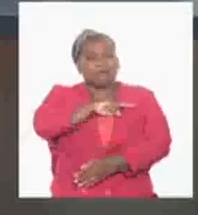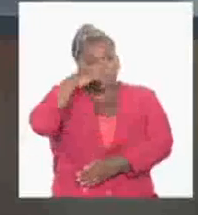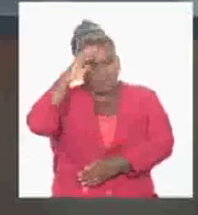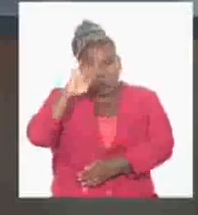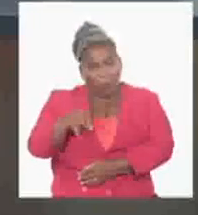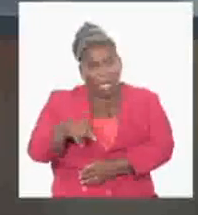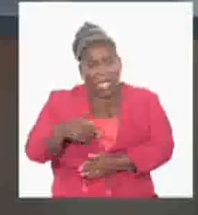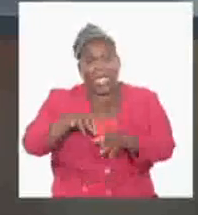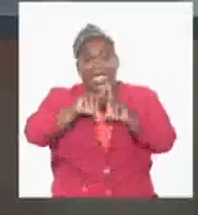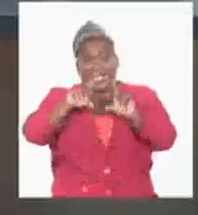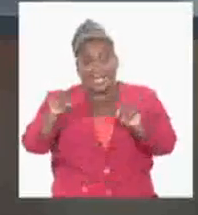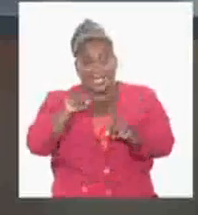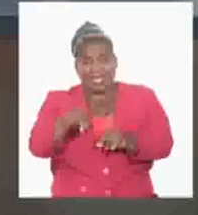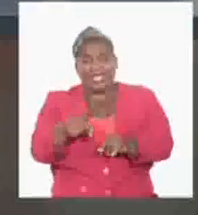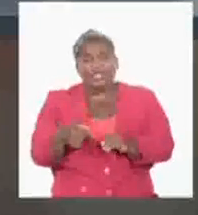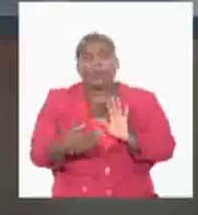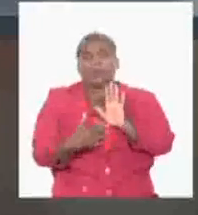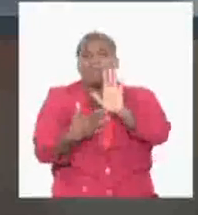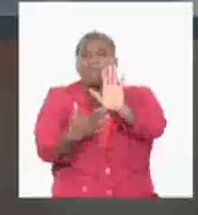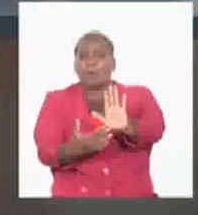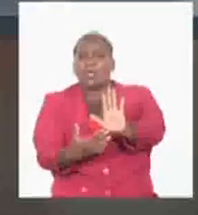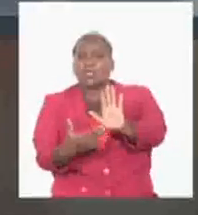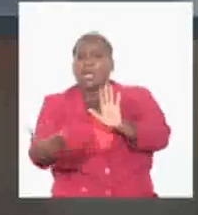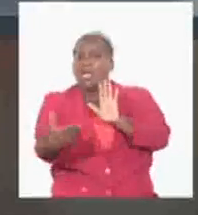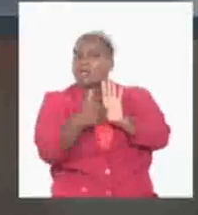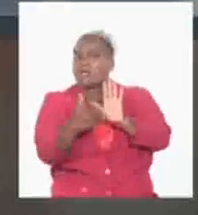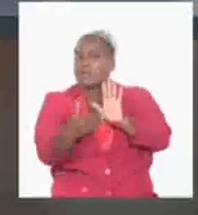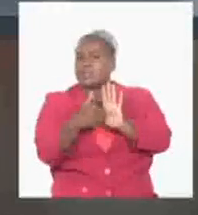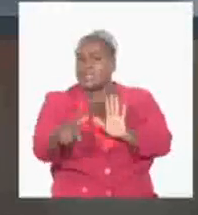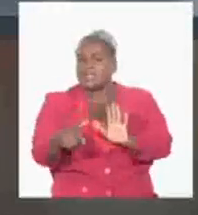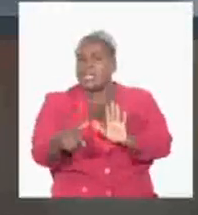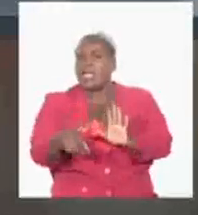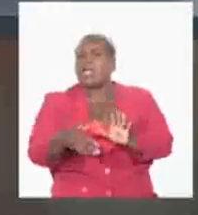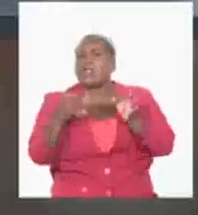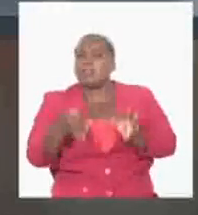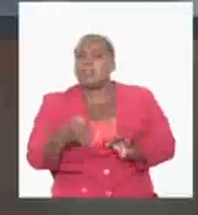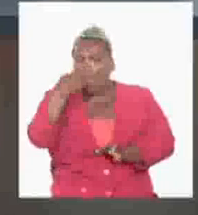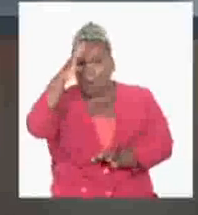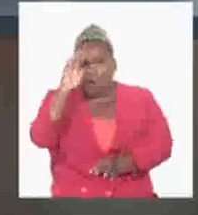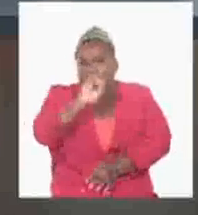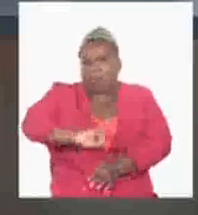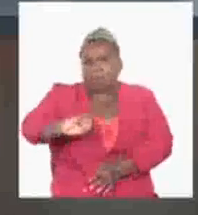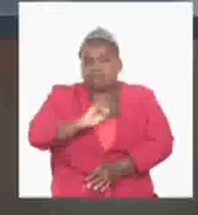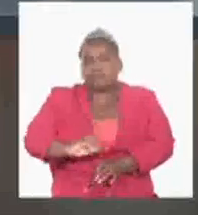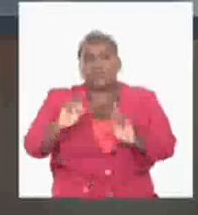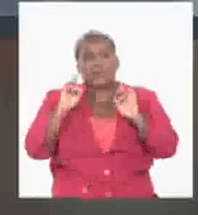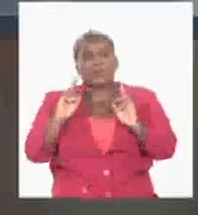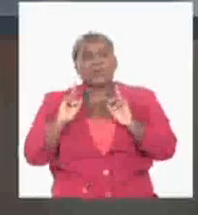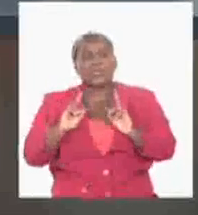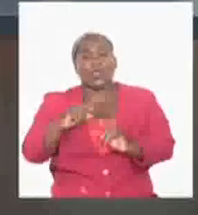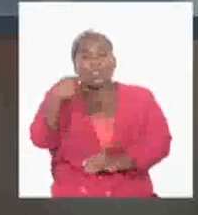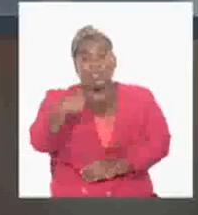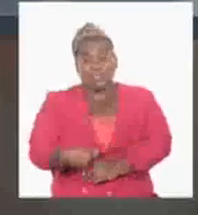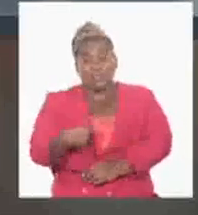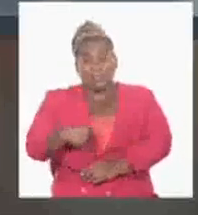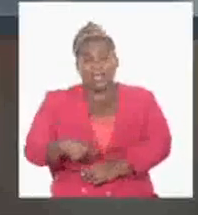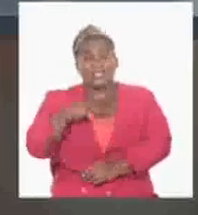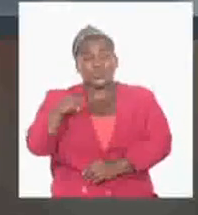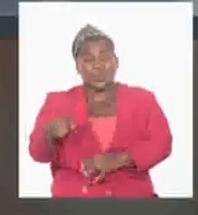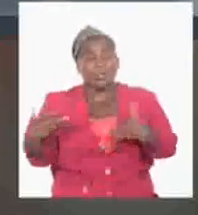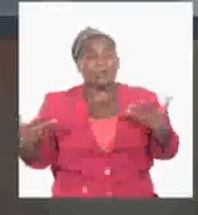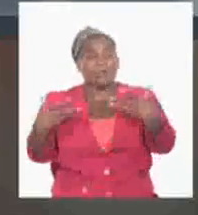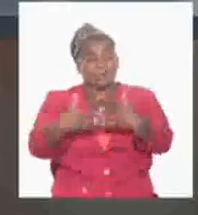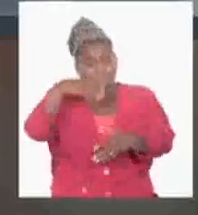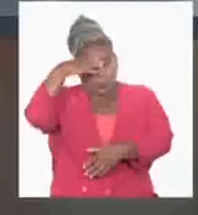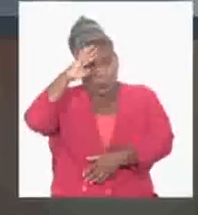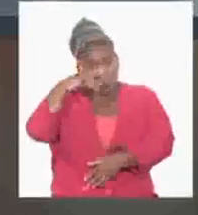alto contenido injerencista, difama no solo sobre la realidad cubana, su ordenamiento jurídico y Estado de Derecho, sino también respecto a los vínculos que Cuba mantiene